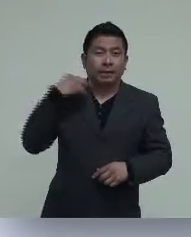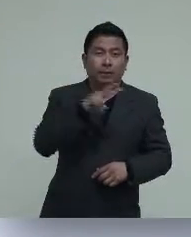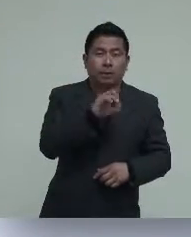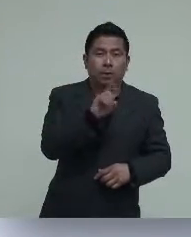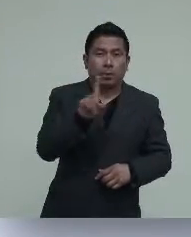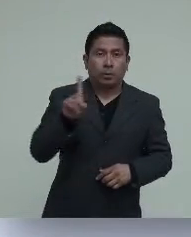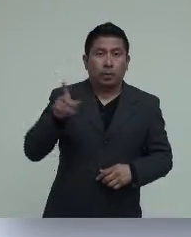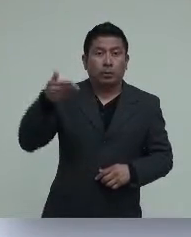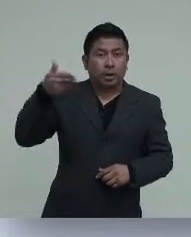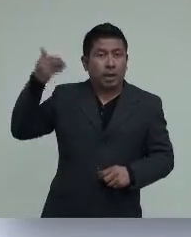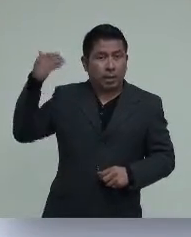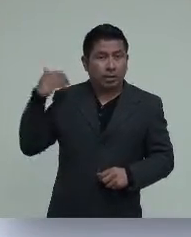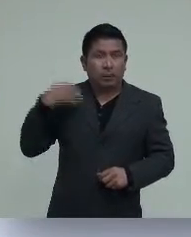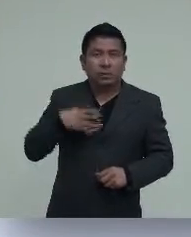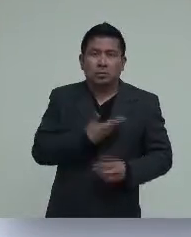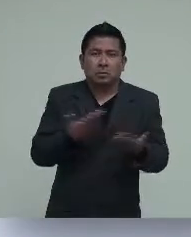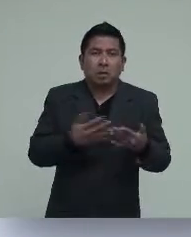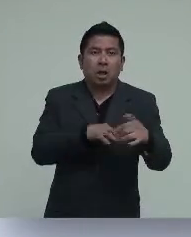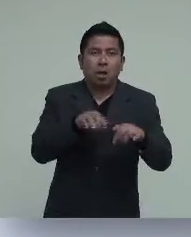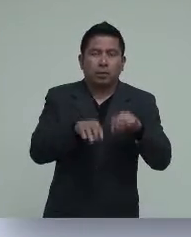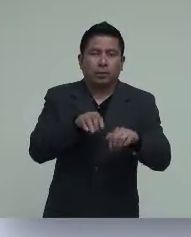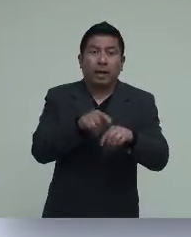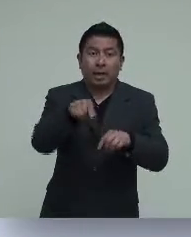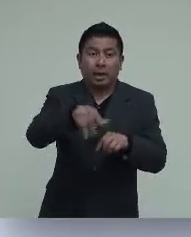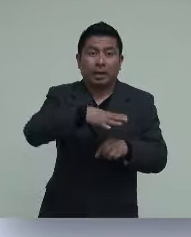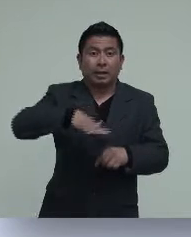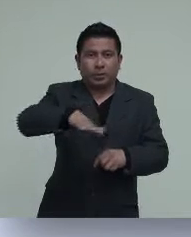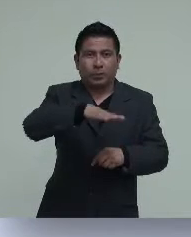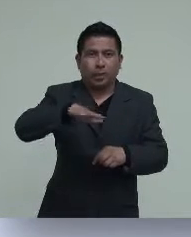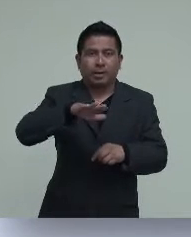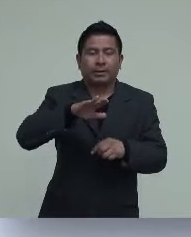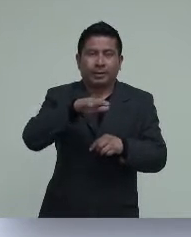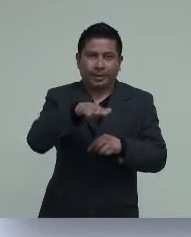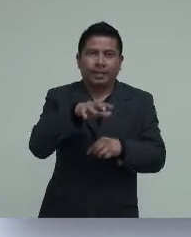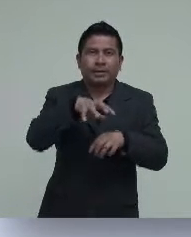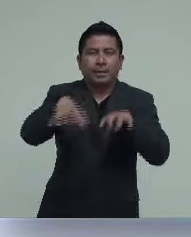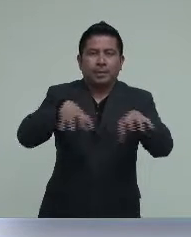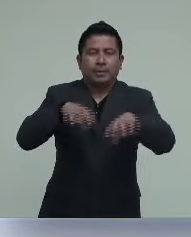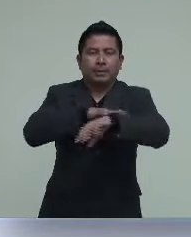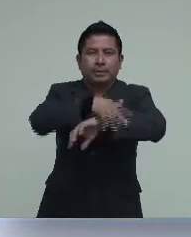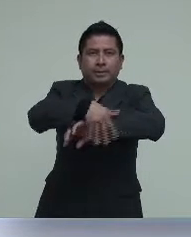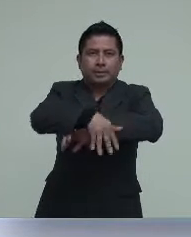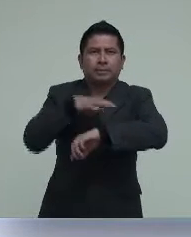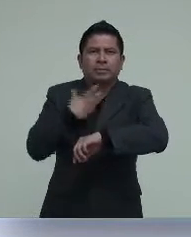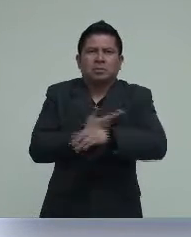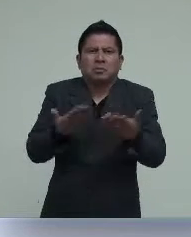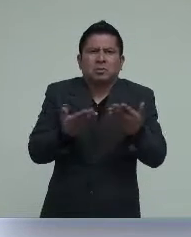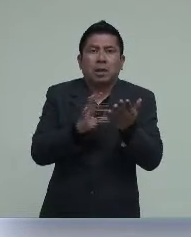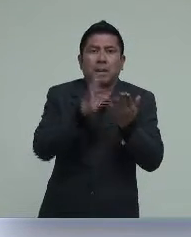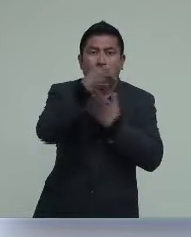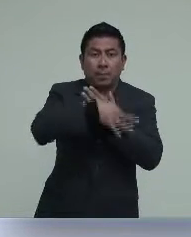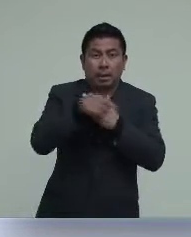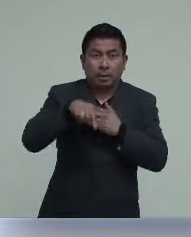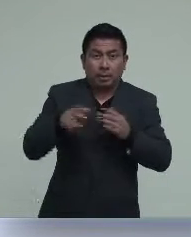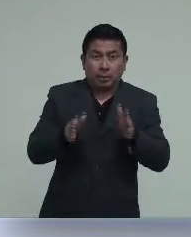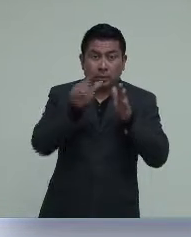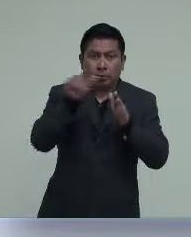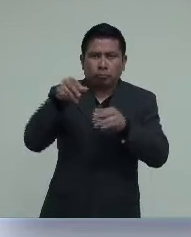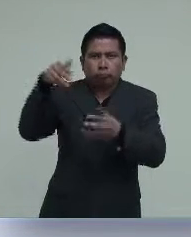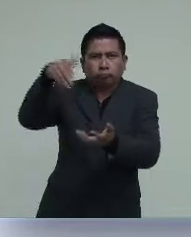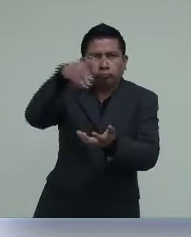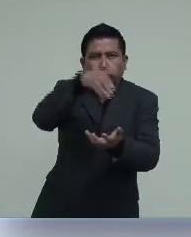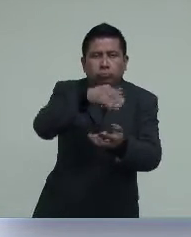Desde el año 2011, en el departamento de Chalatenango, como plan, hemos impulsado el programa